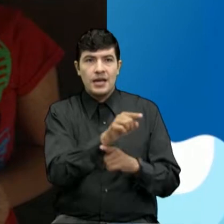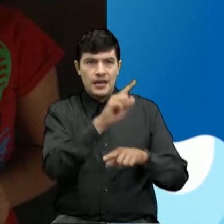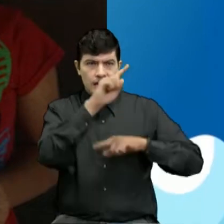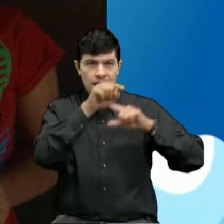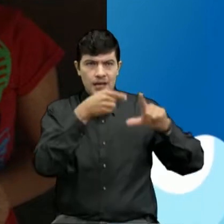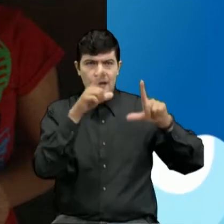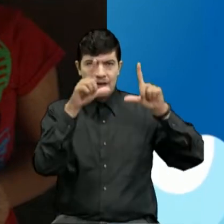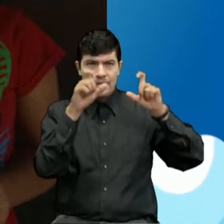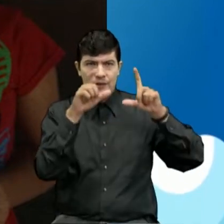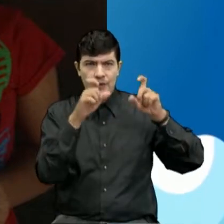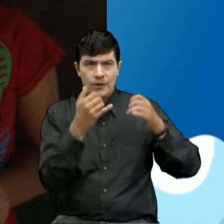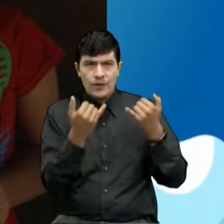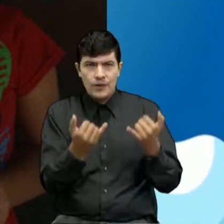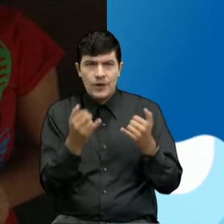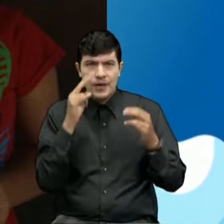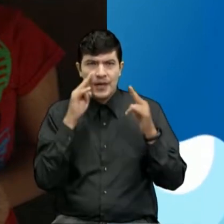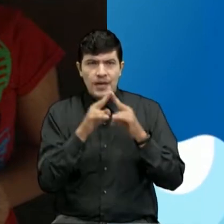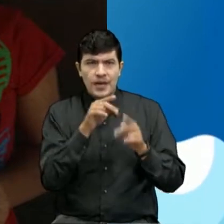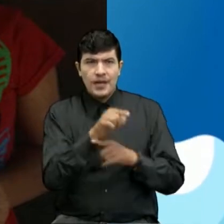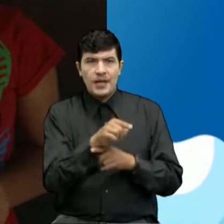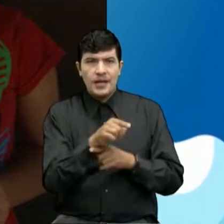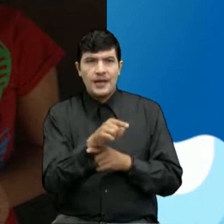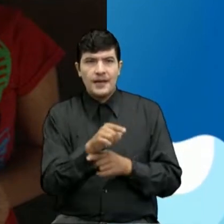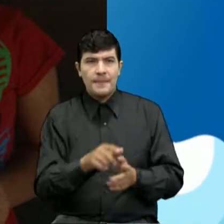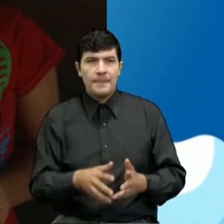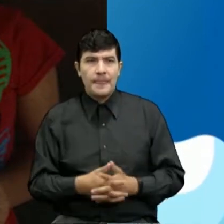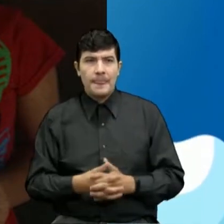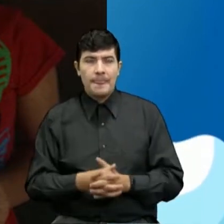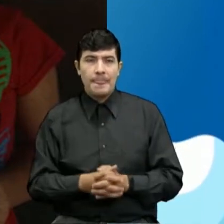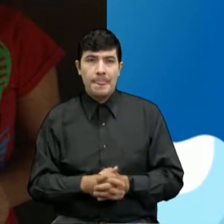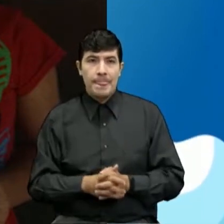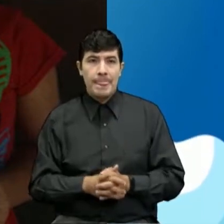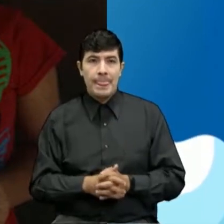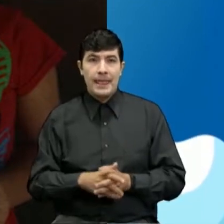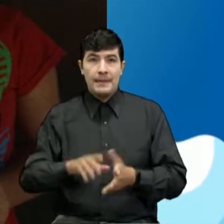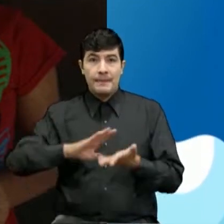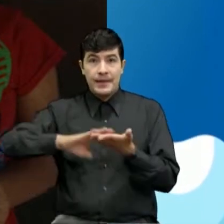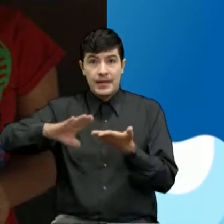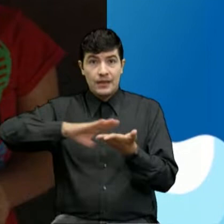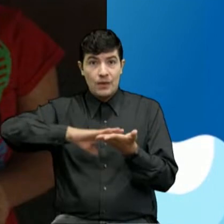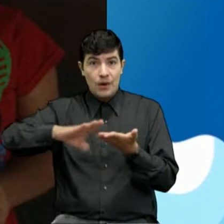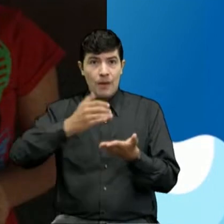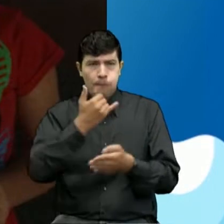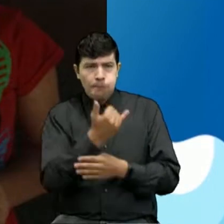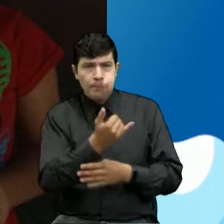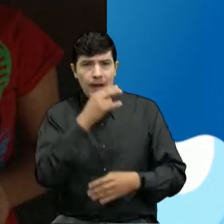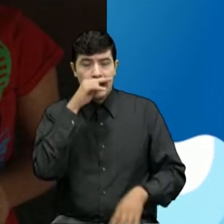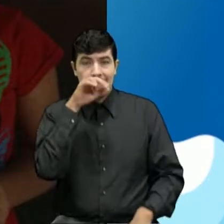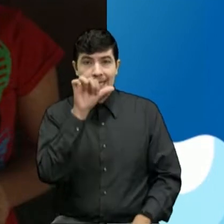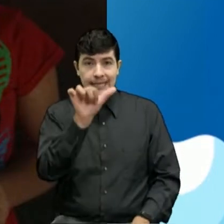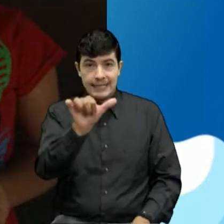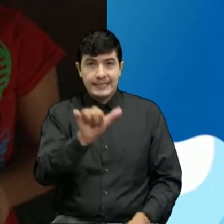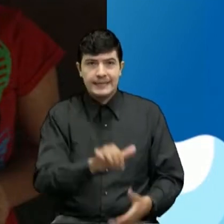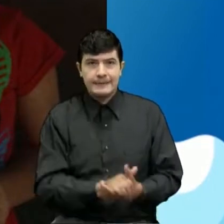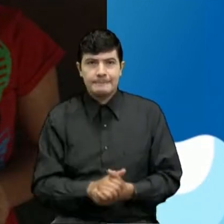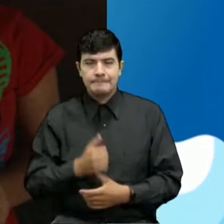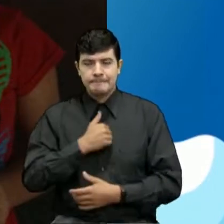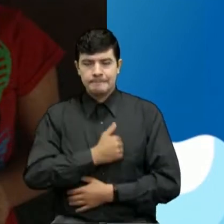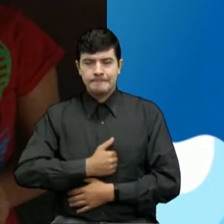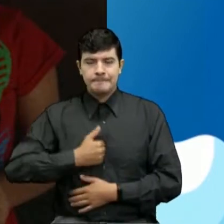enviando el día de hoy su foto y obviamente, ay, perdón, a ver, es una niña, lo